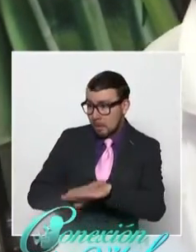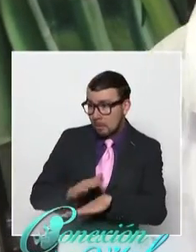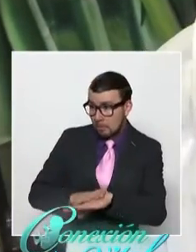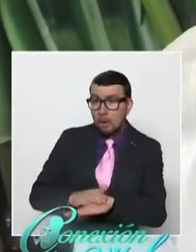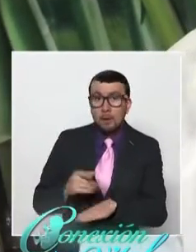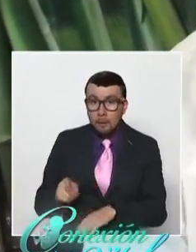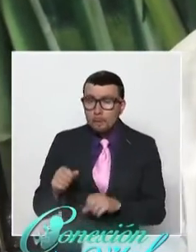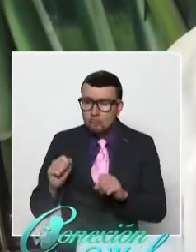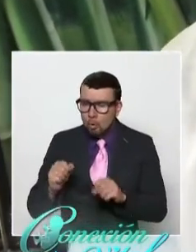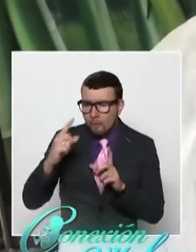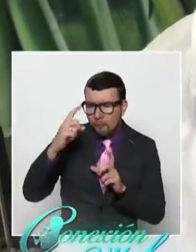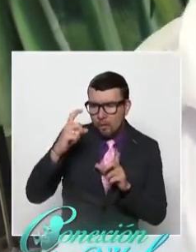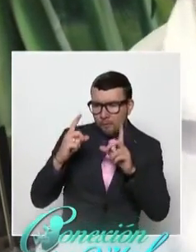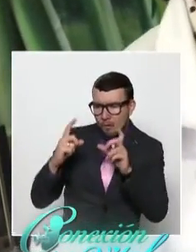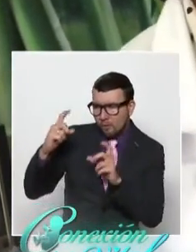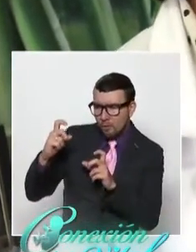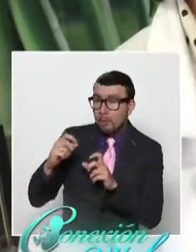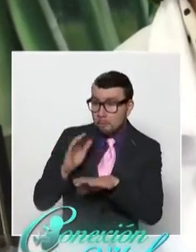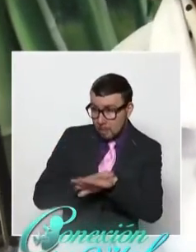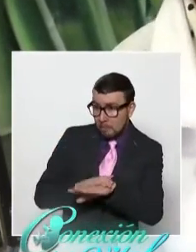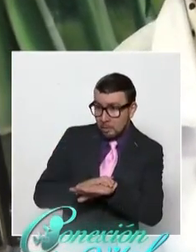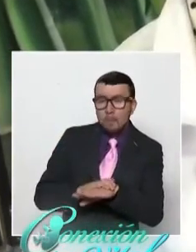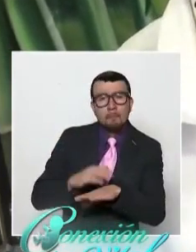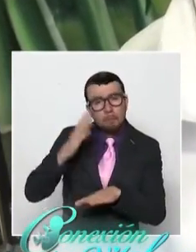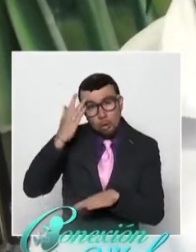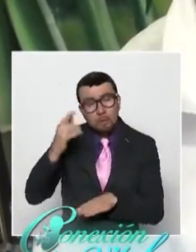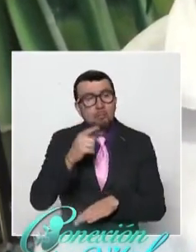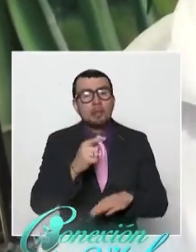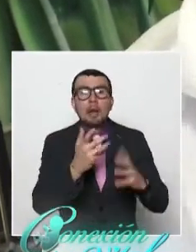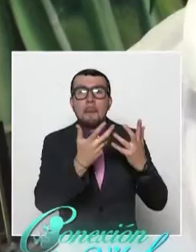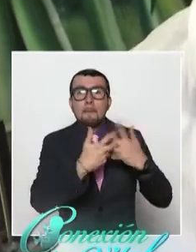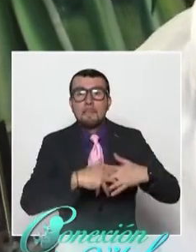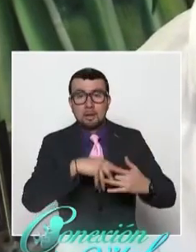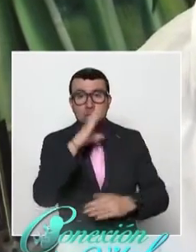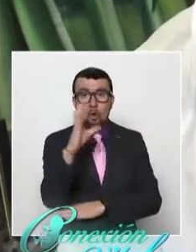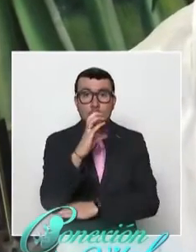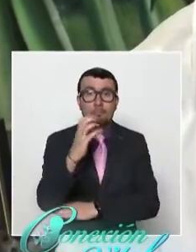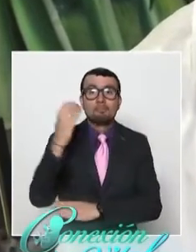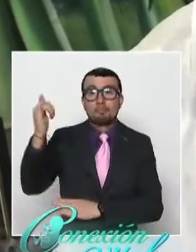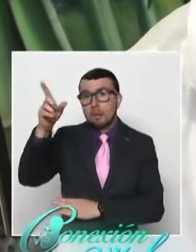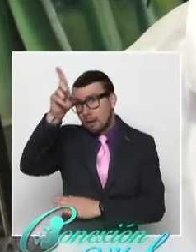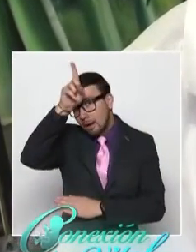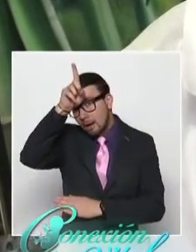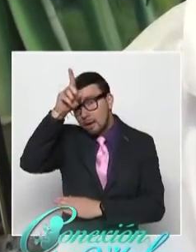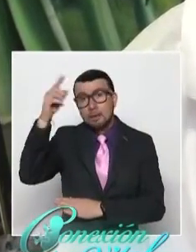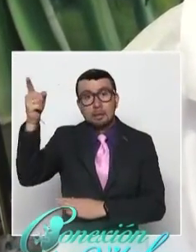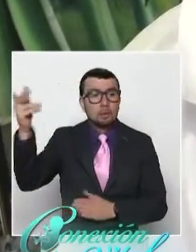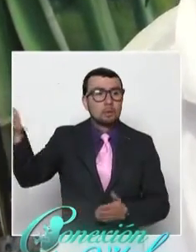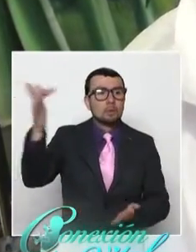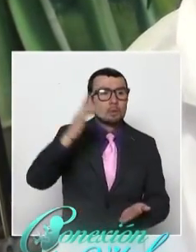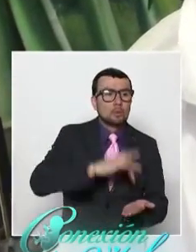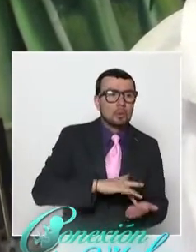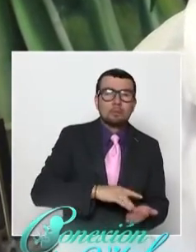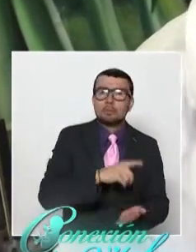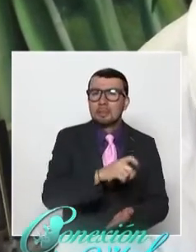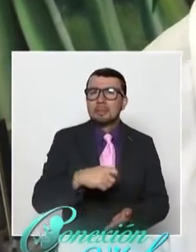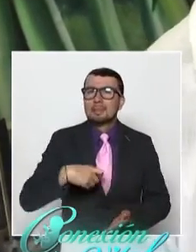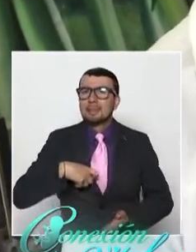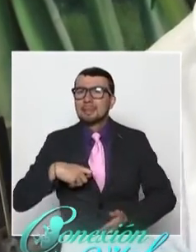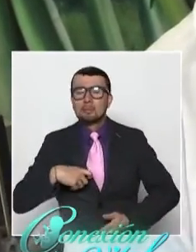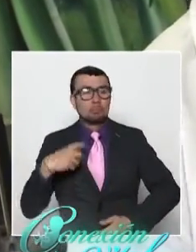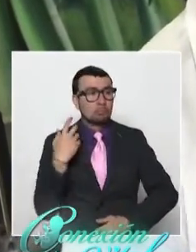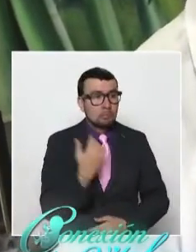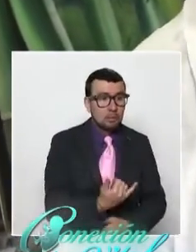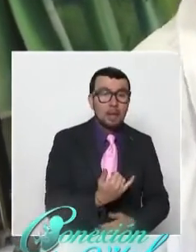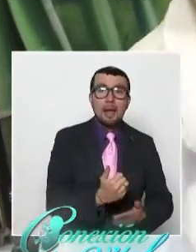unas fotografías porque hay una empresa en Colombia alemana donde tenemos unos exoesqueletos que